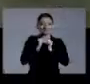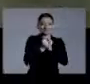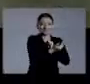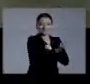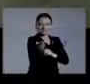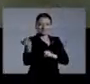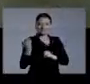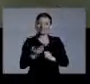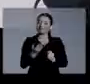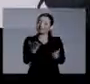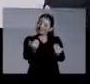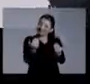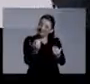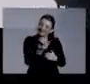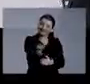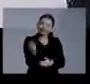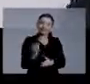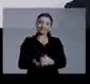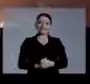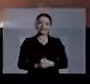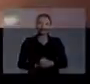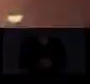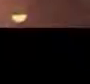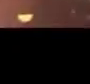Yo estoy con ustedes y los necesito.